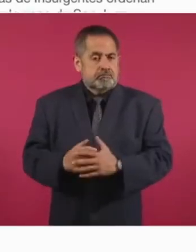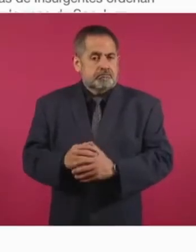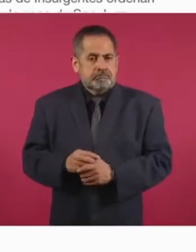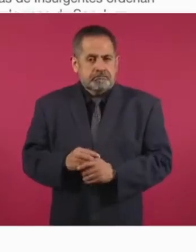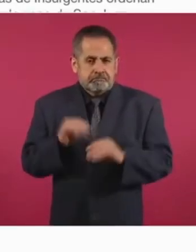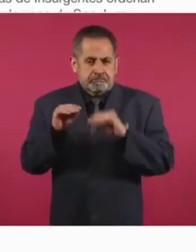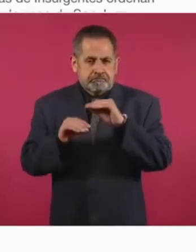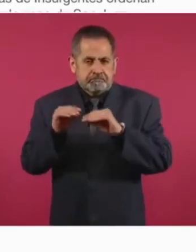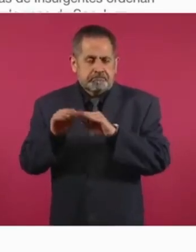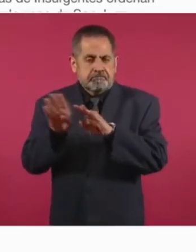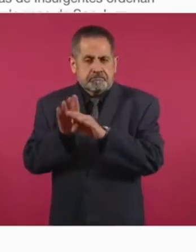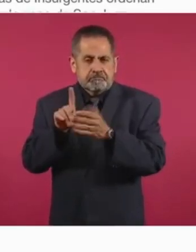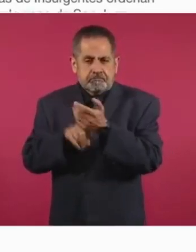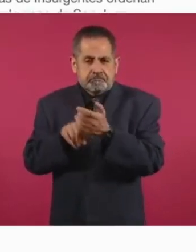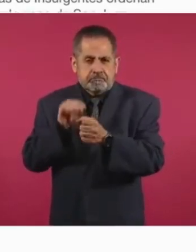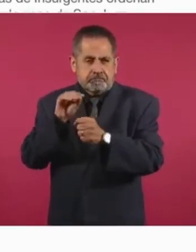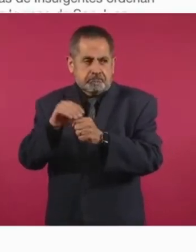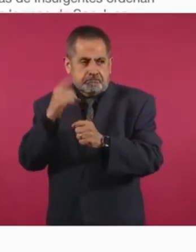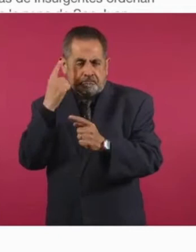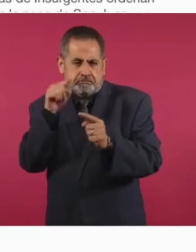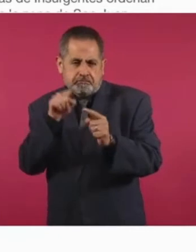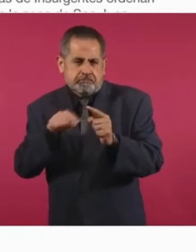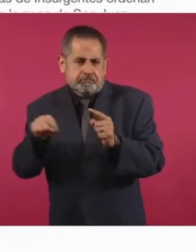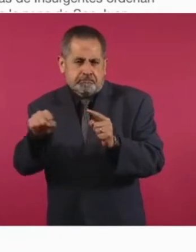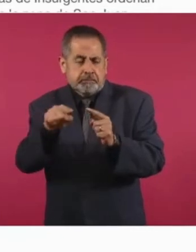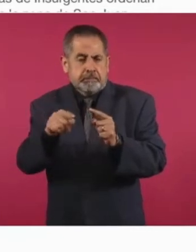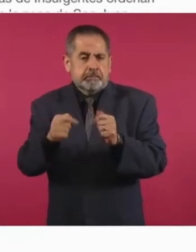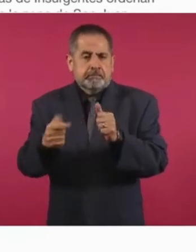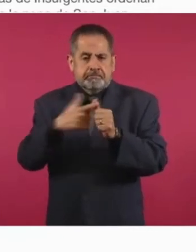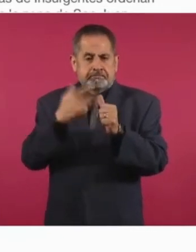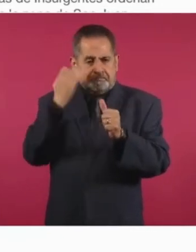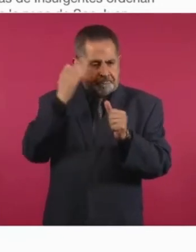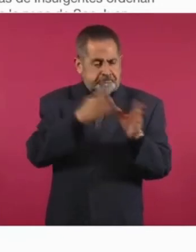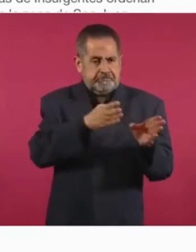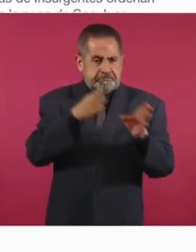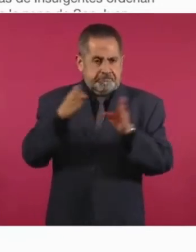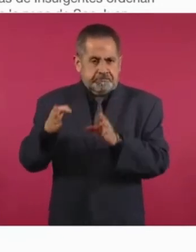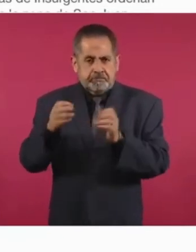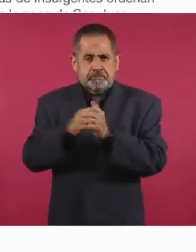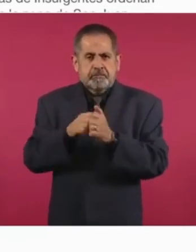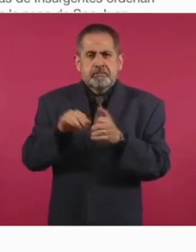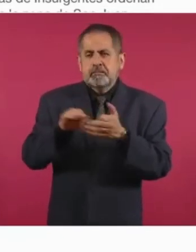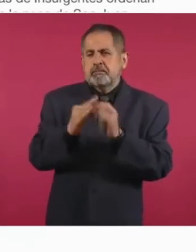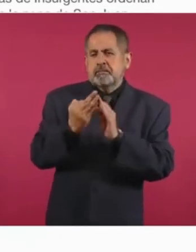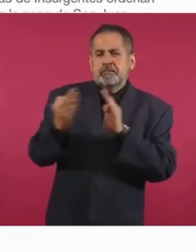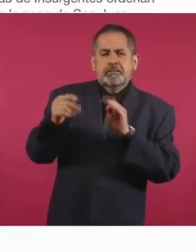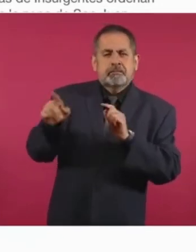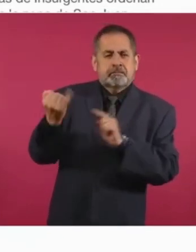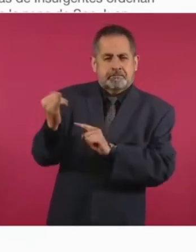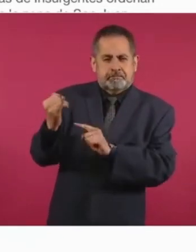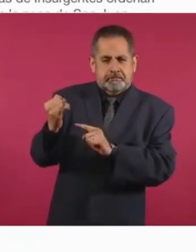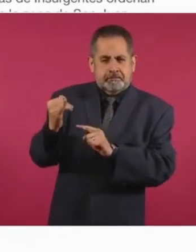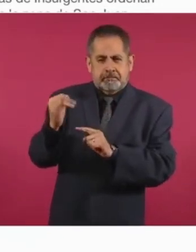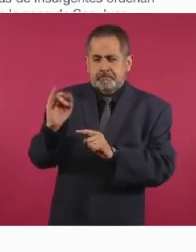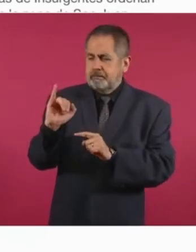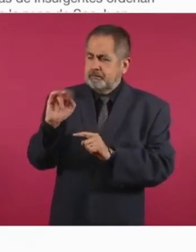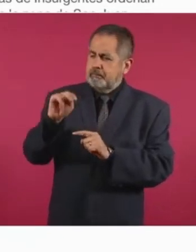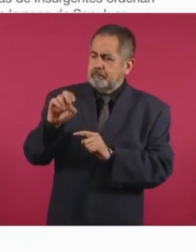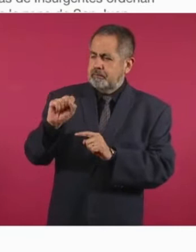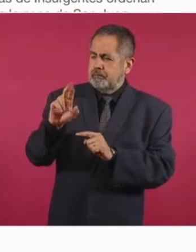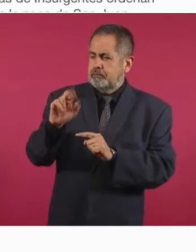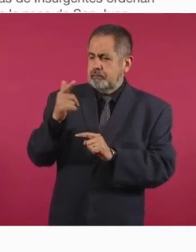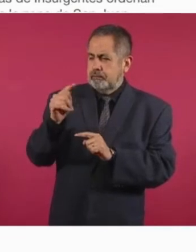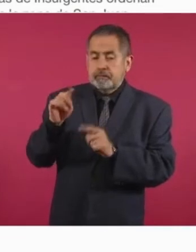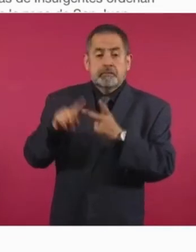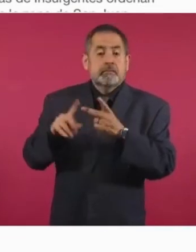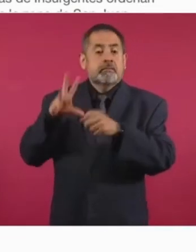gasas de incorporación que se realizaron en una primera etapa a la altura de Insurgentes, el embovedamiento del río de los